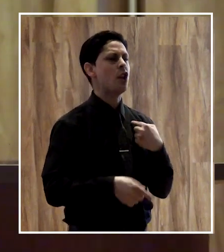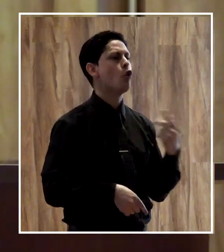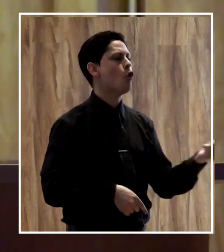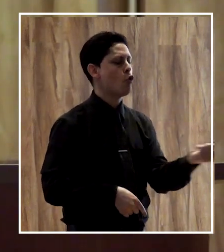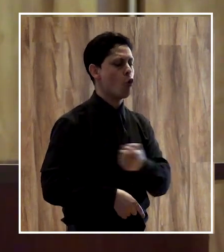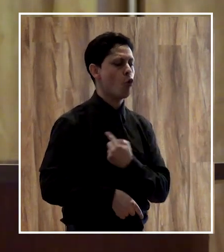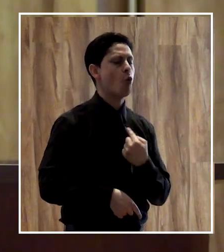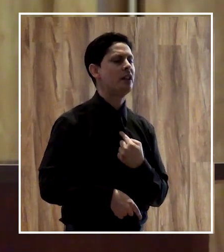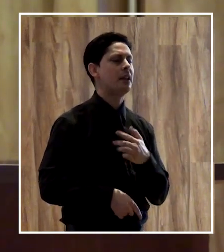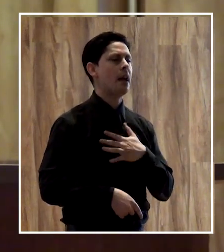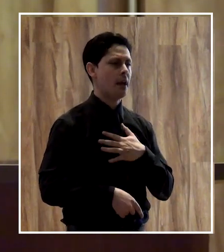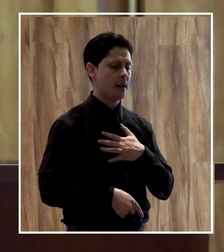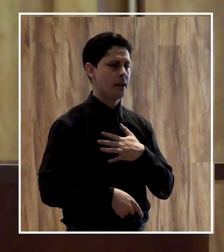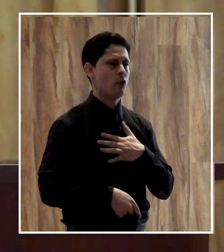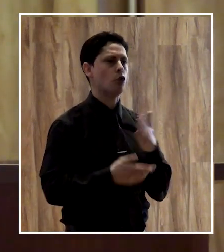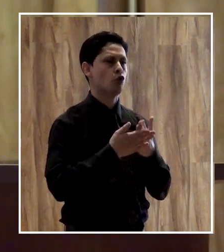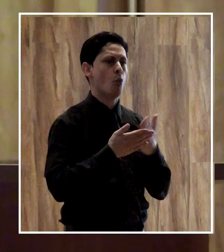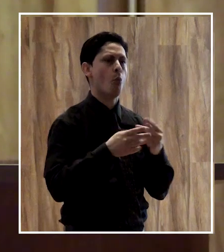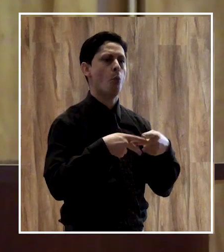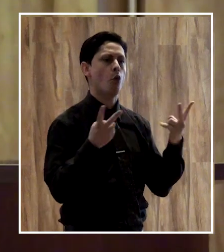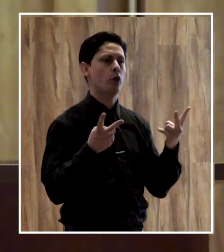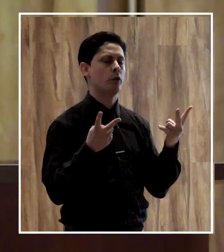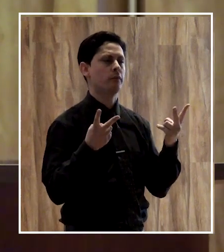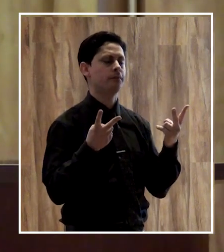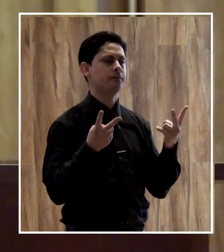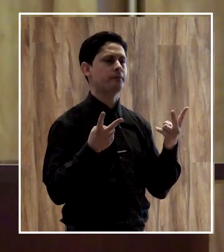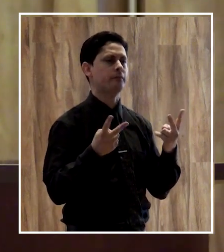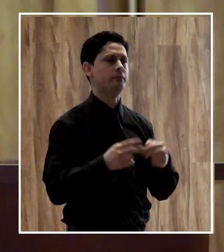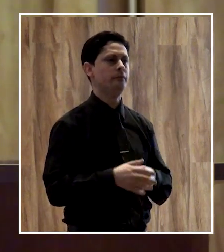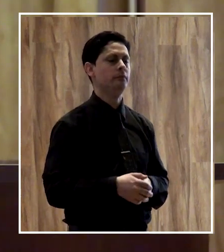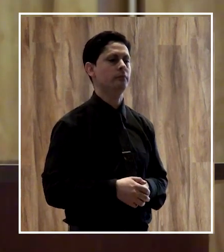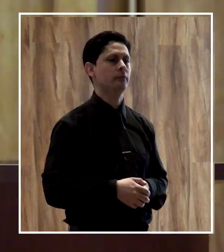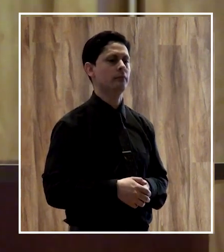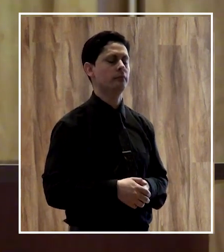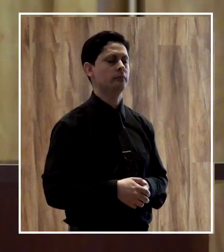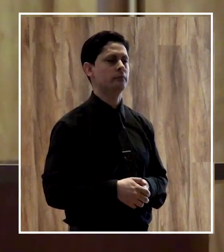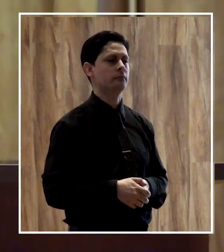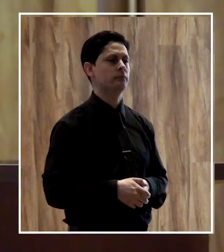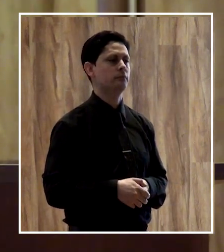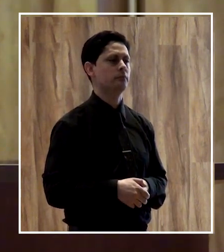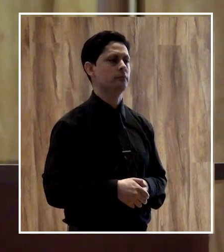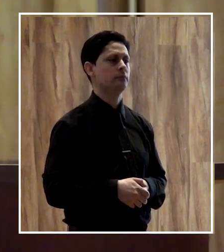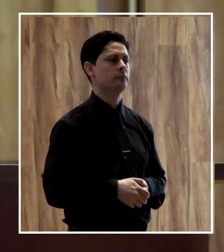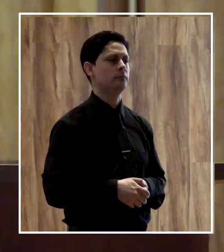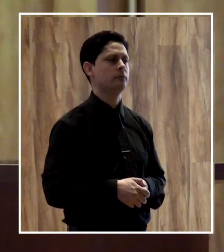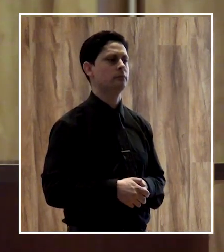nuestra educación pública, la escuela consolidada de la población migratoria.